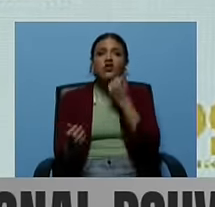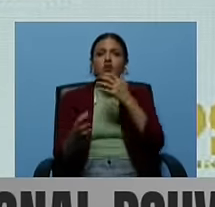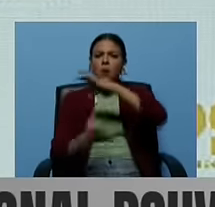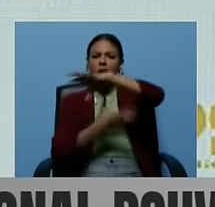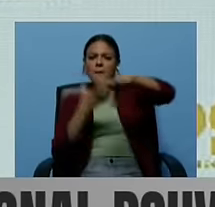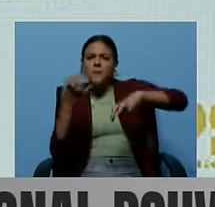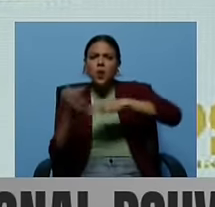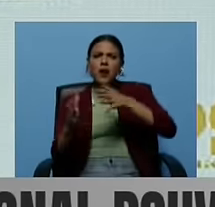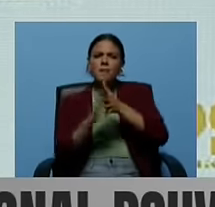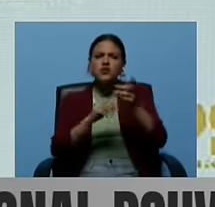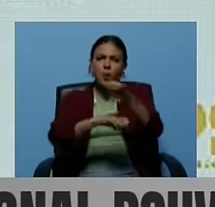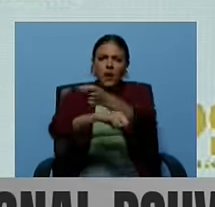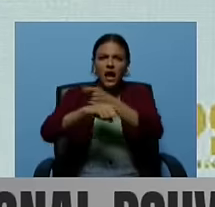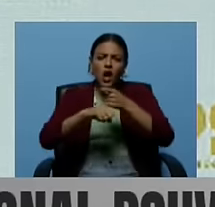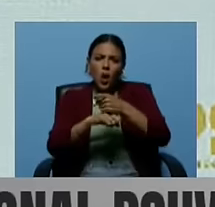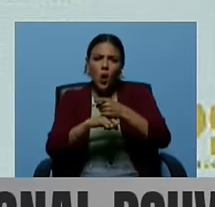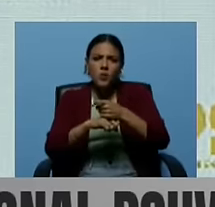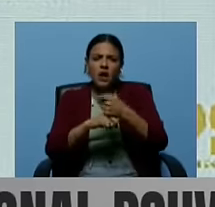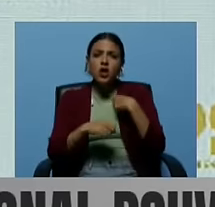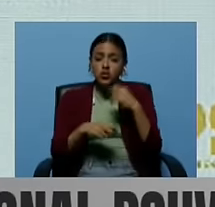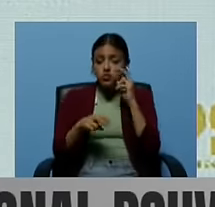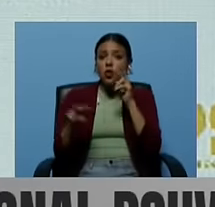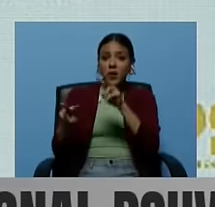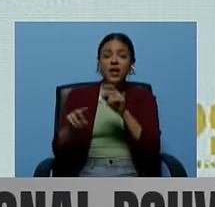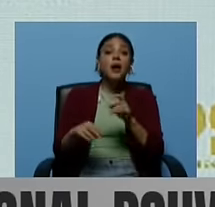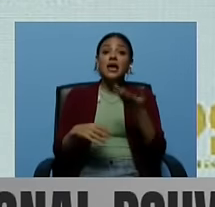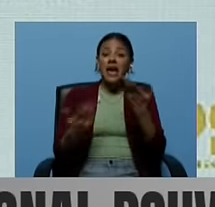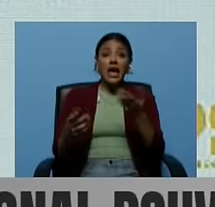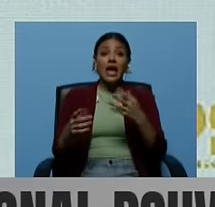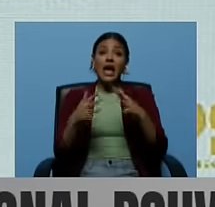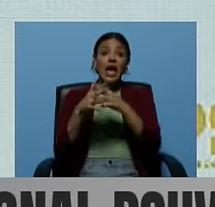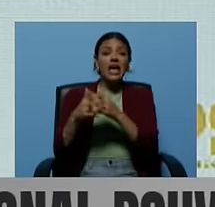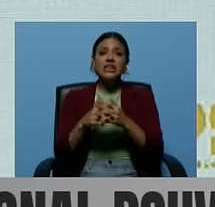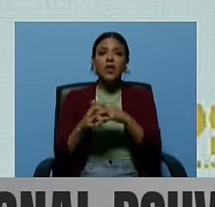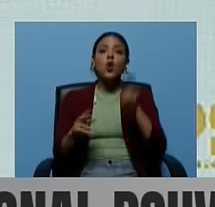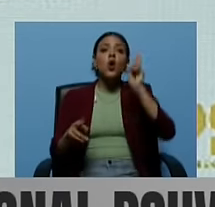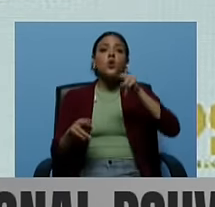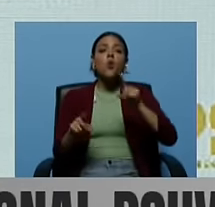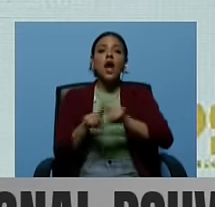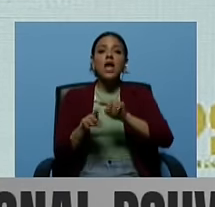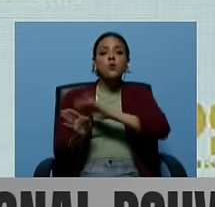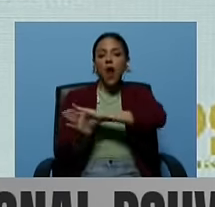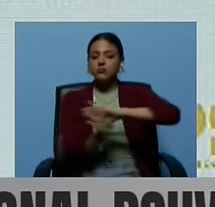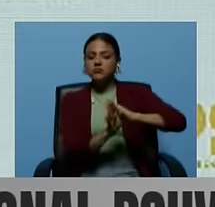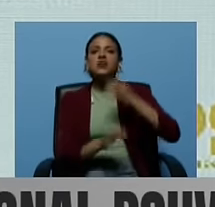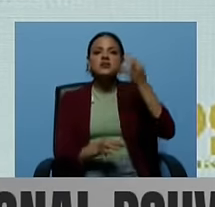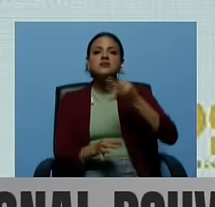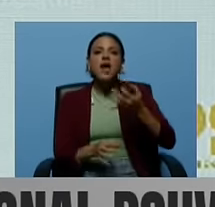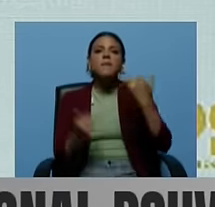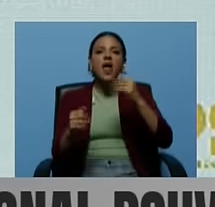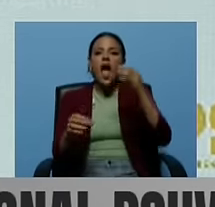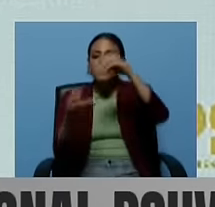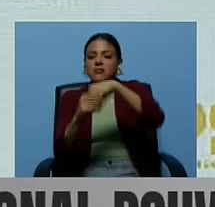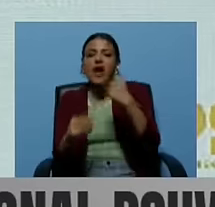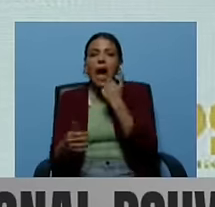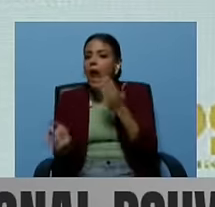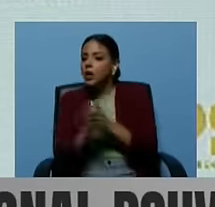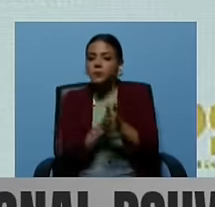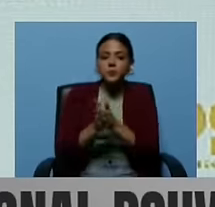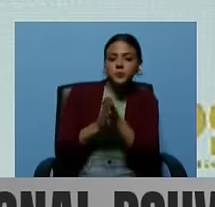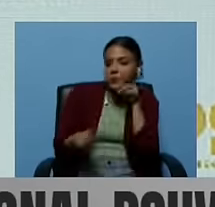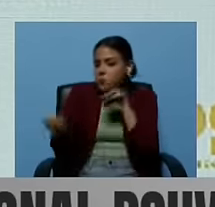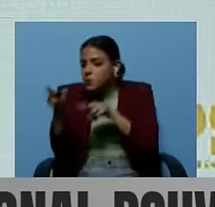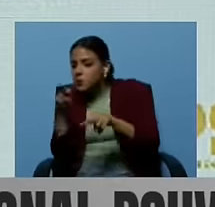desestabilización de un gobierno, te garantizo que Estados Unidos nunca está al margen de eso. Antes decía, no, Estados Unidos